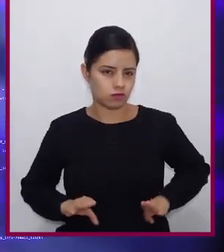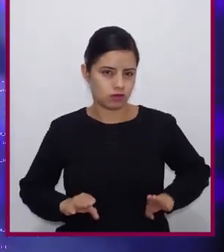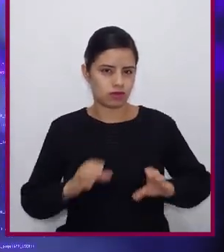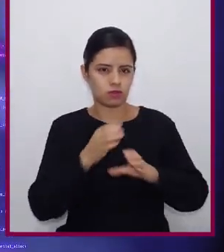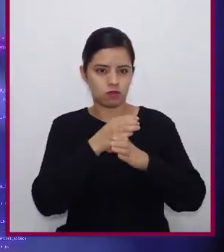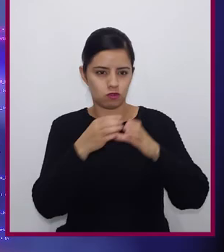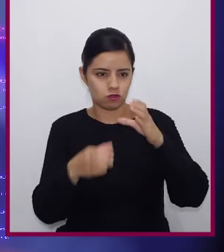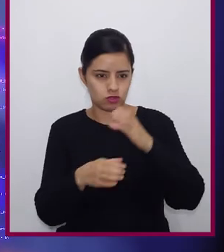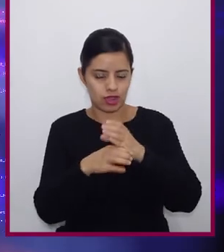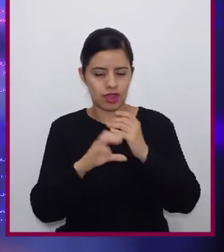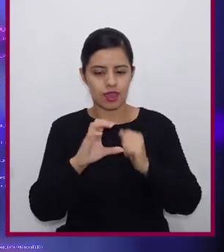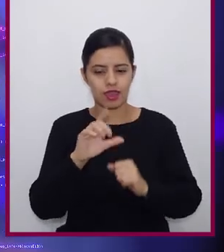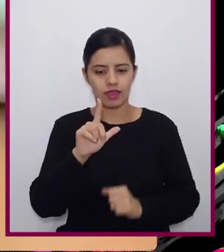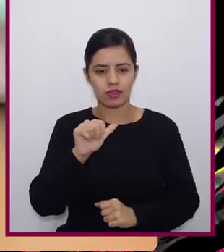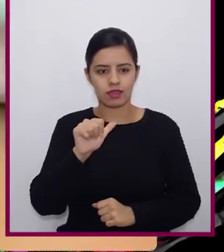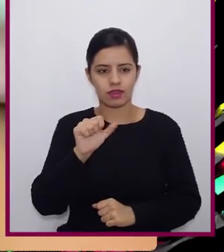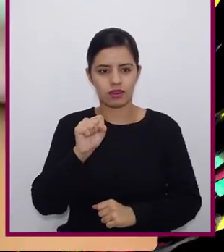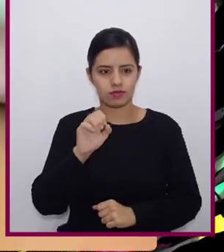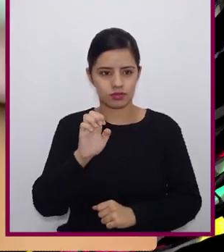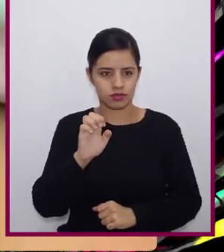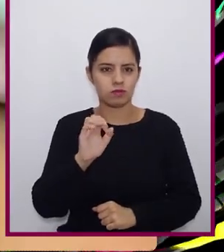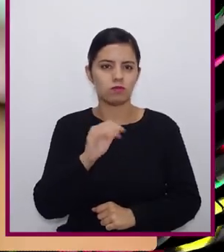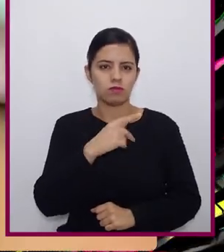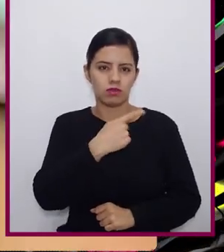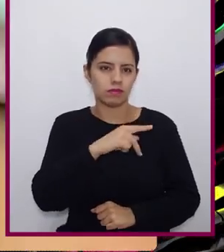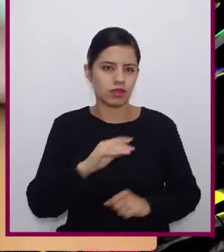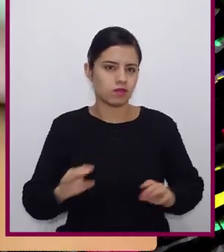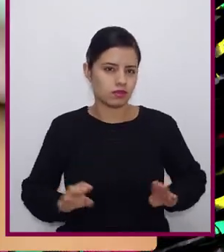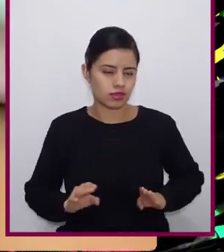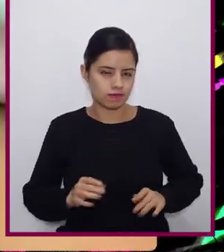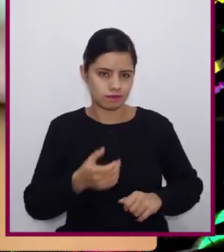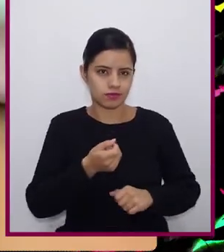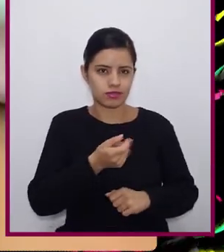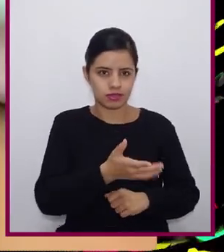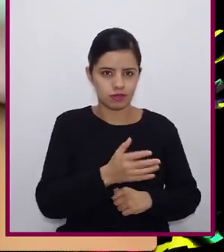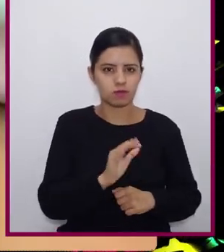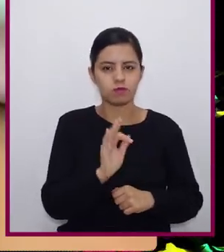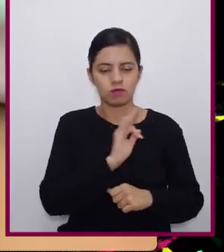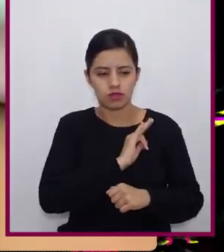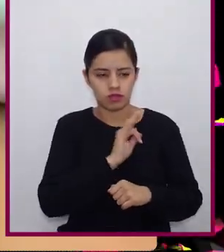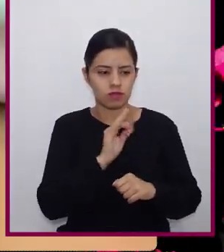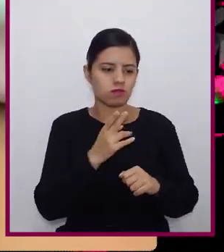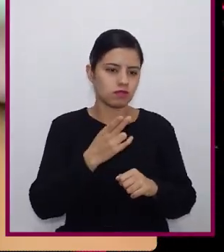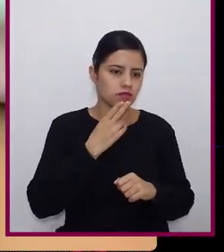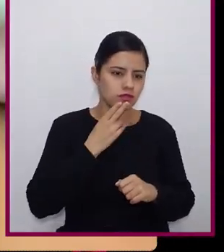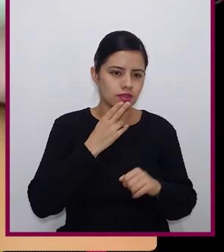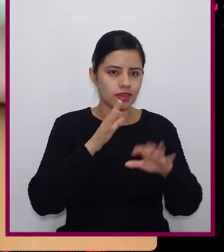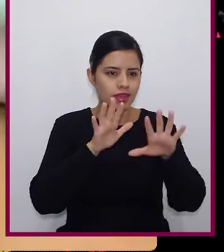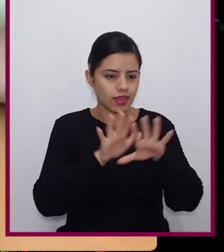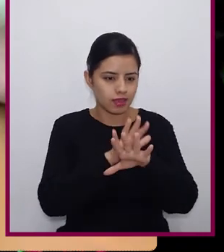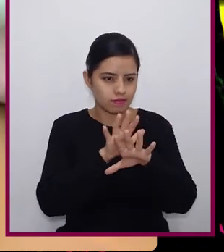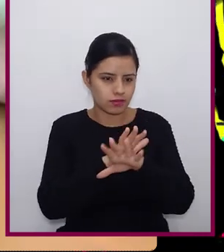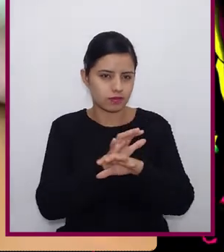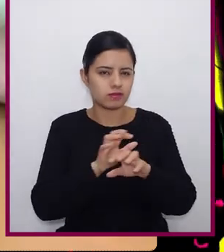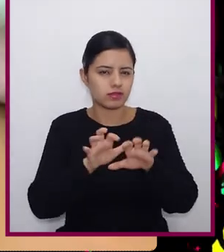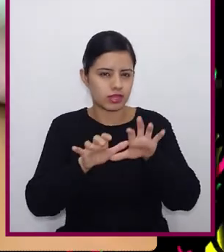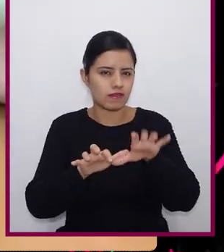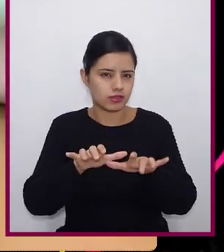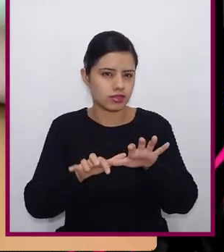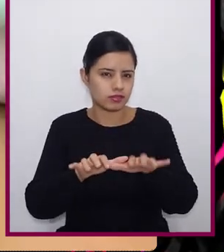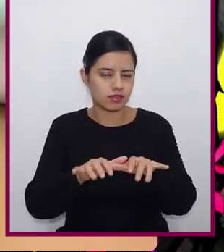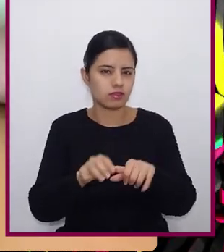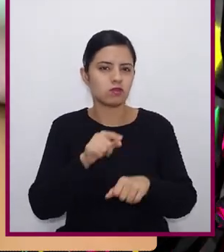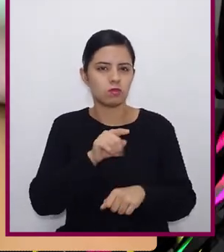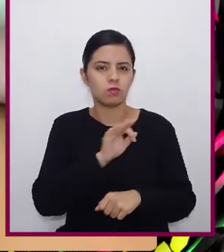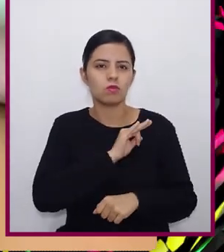temporales o constantes, que después podremos utilizar o modificar en nuestro tiempo de ejecución. Sirve para guardarlos